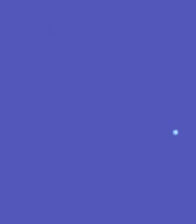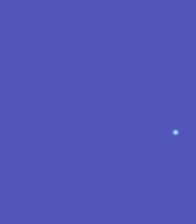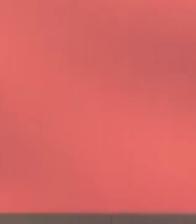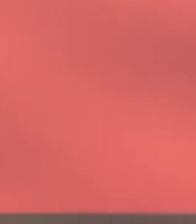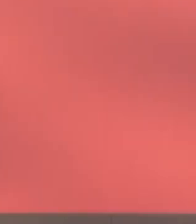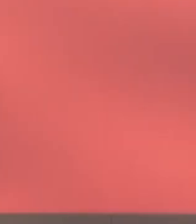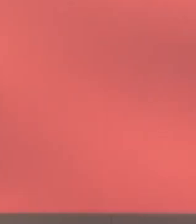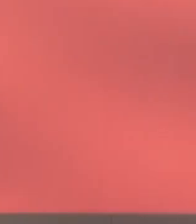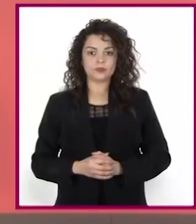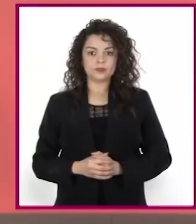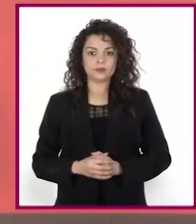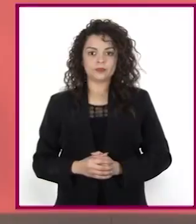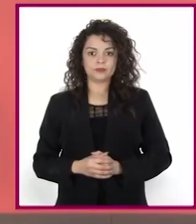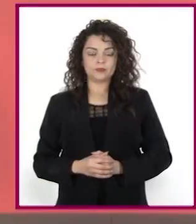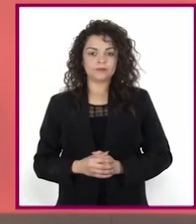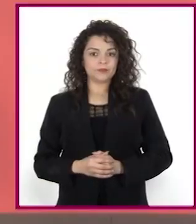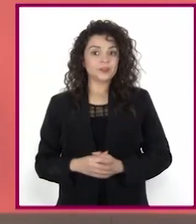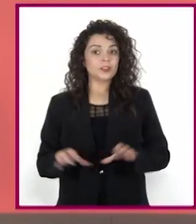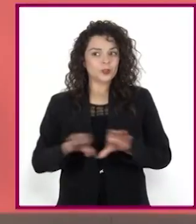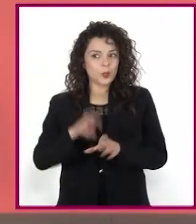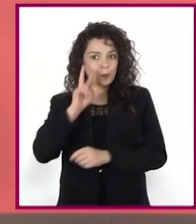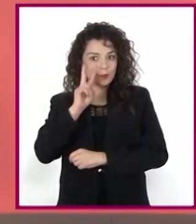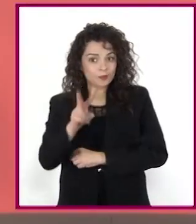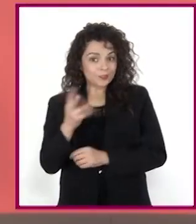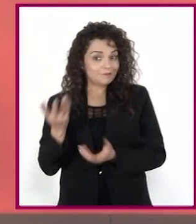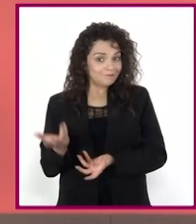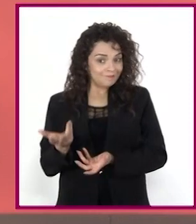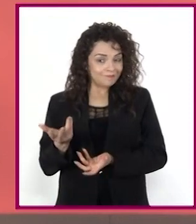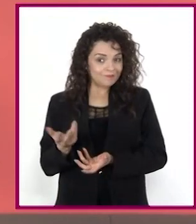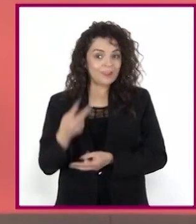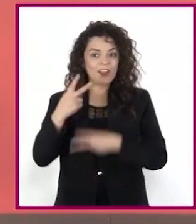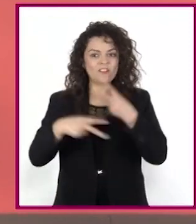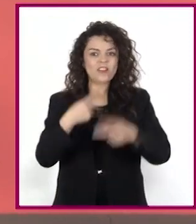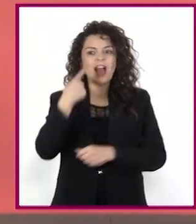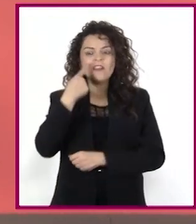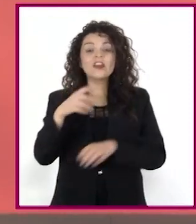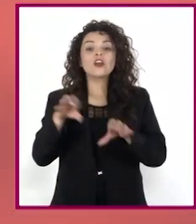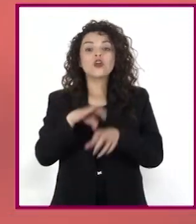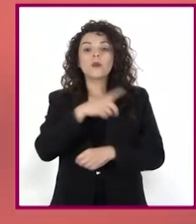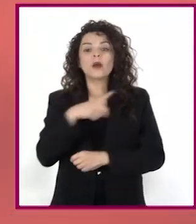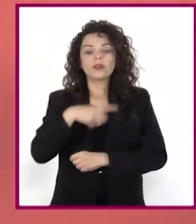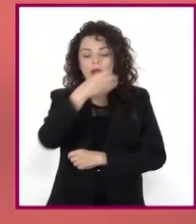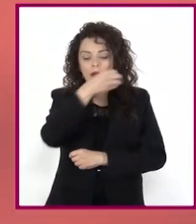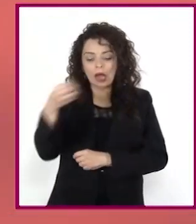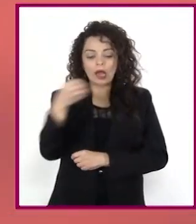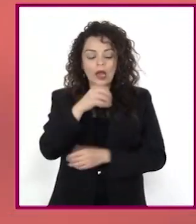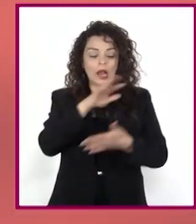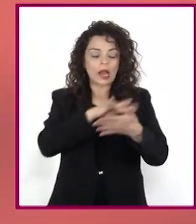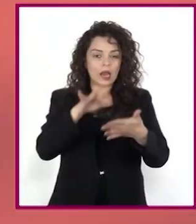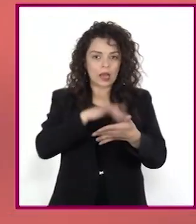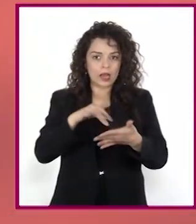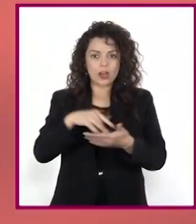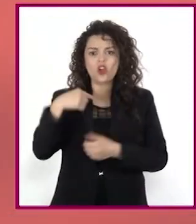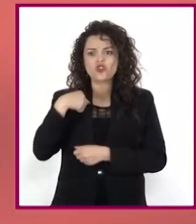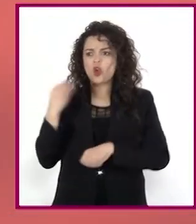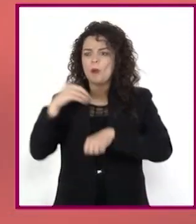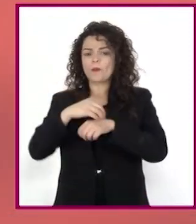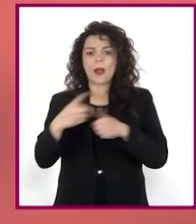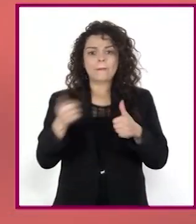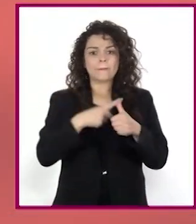políticos. ¿Cómo les fue, alumnas y alumnos? Vamos a descubrir cómo debe leerse el texto. Yo puse primero el